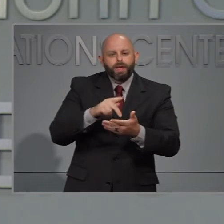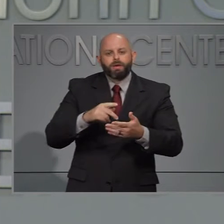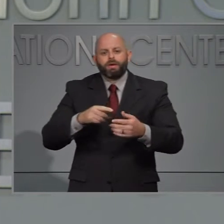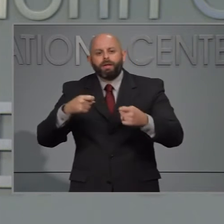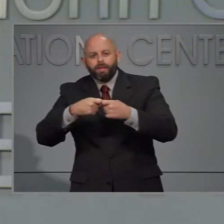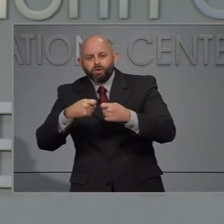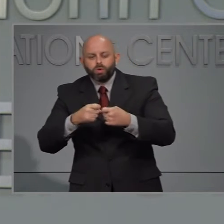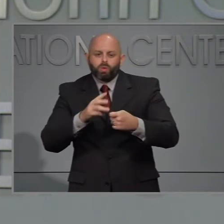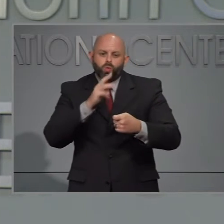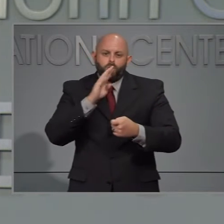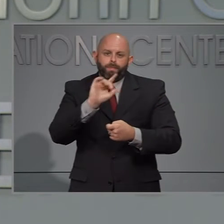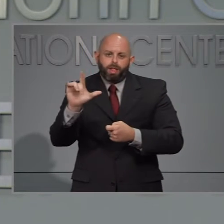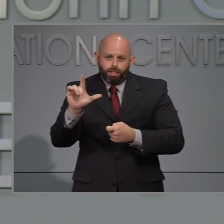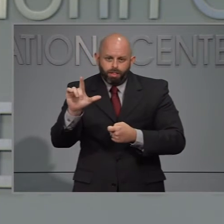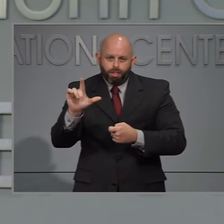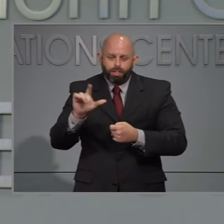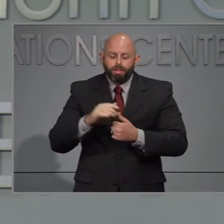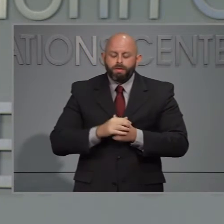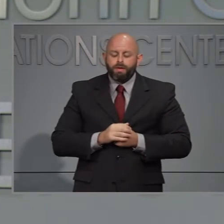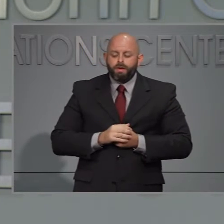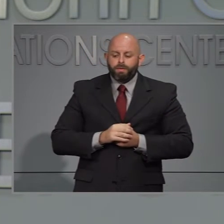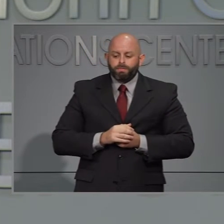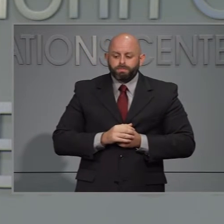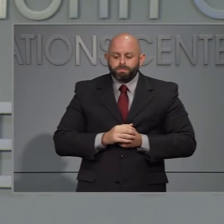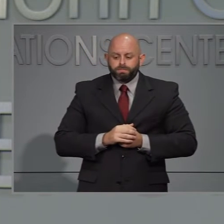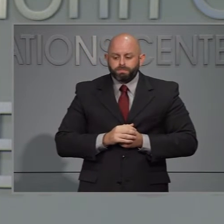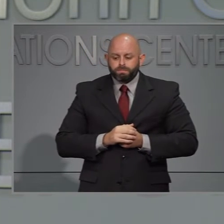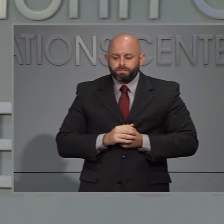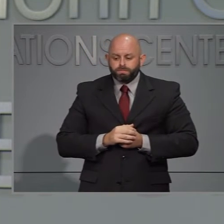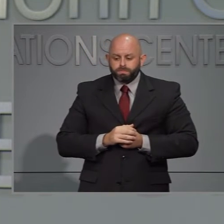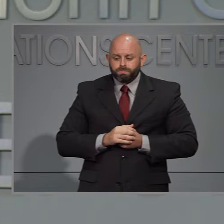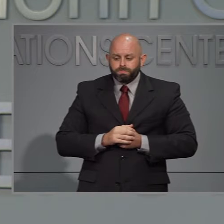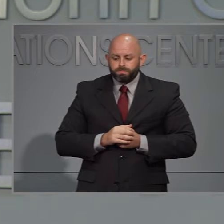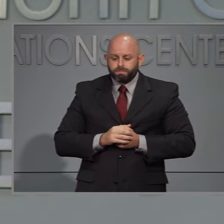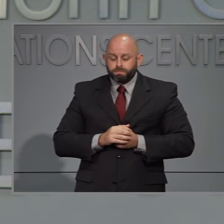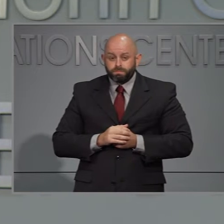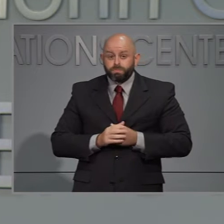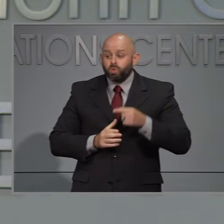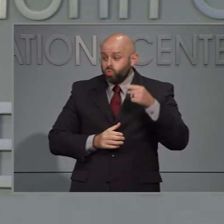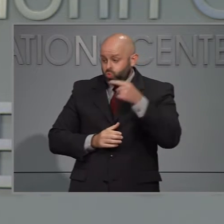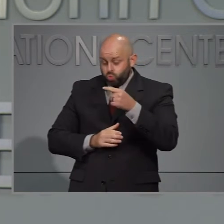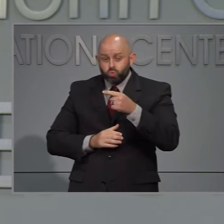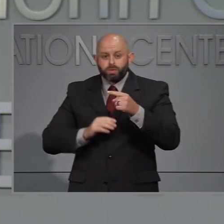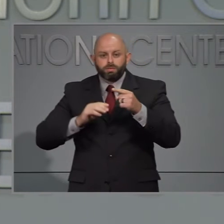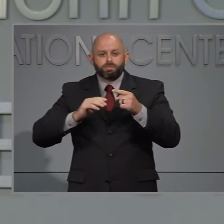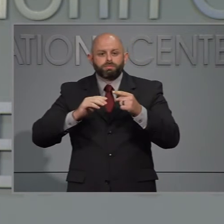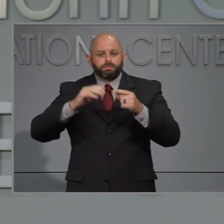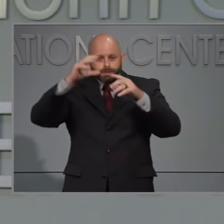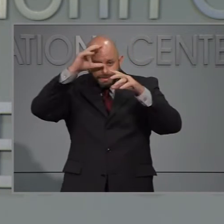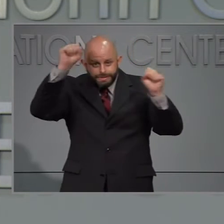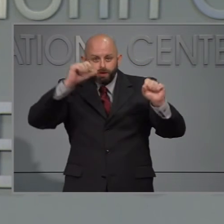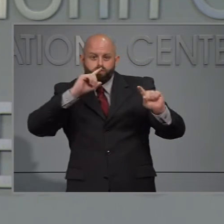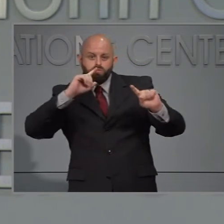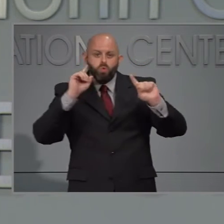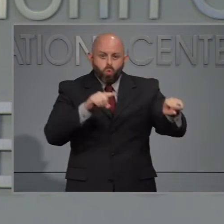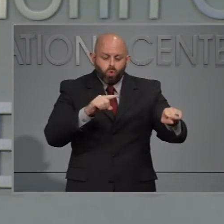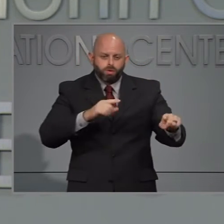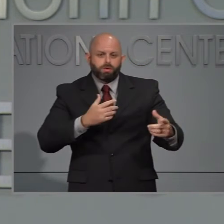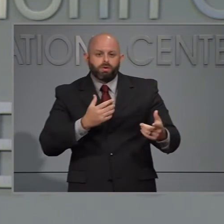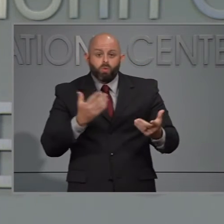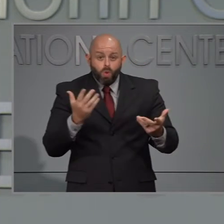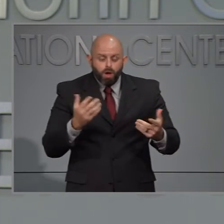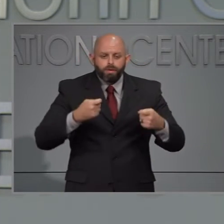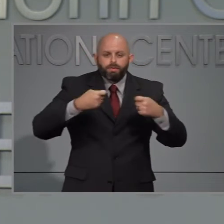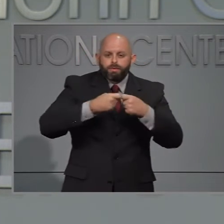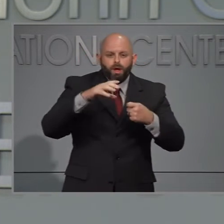esta orden va a hacer que los servicios públicos, las compañías no apaguen o corten la